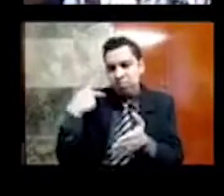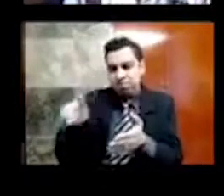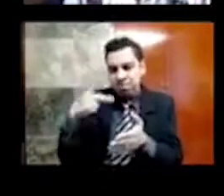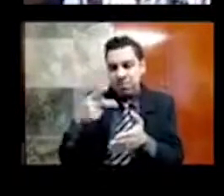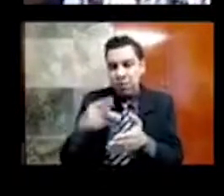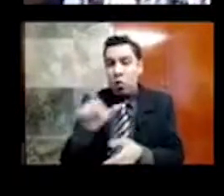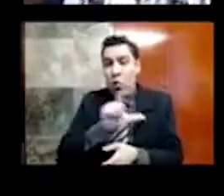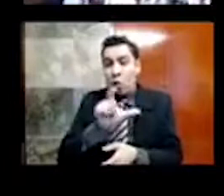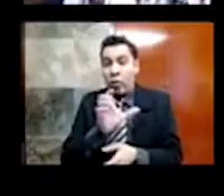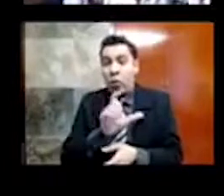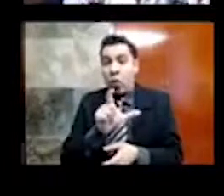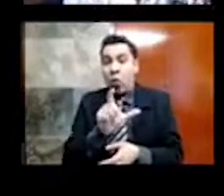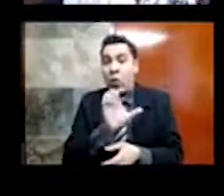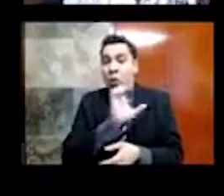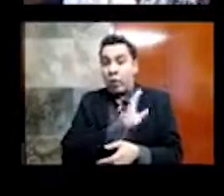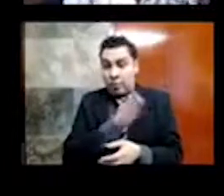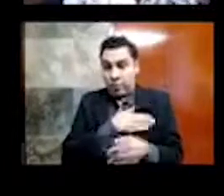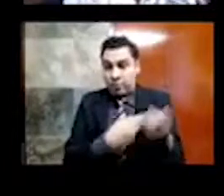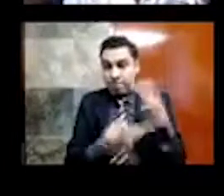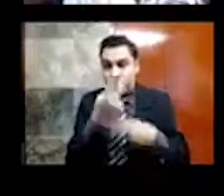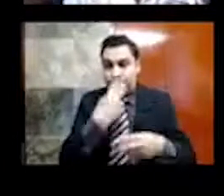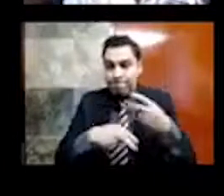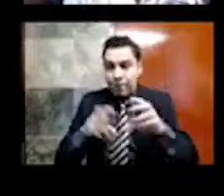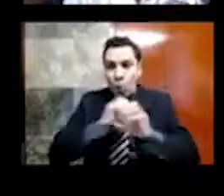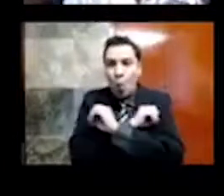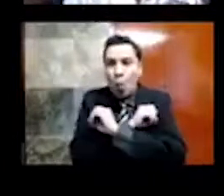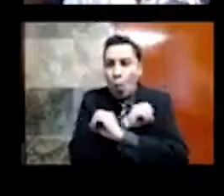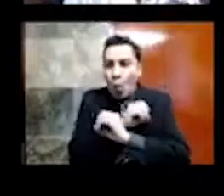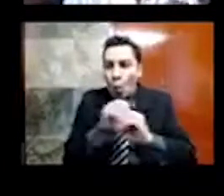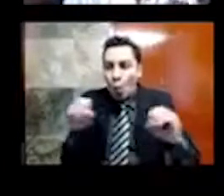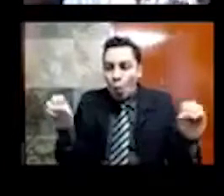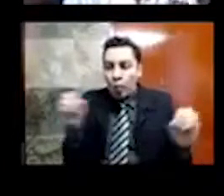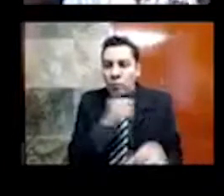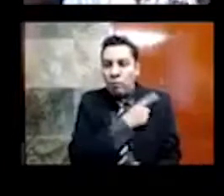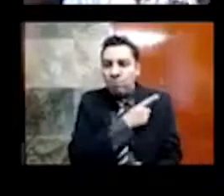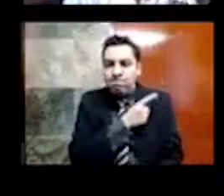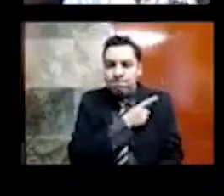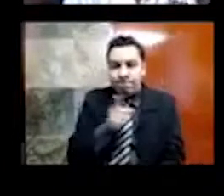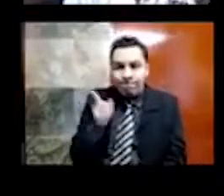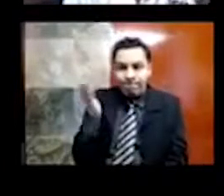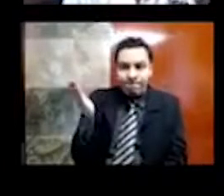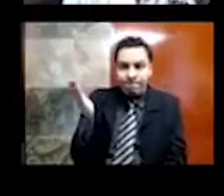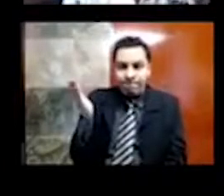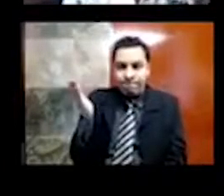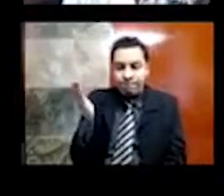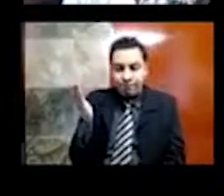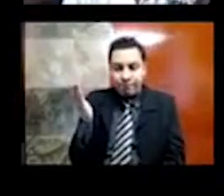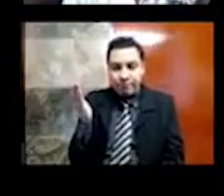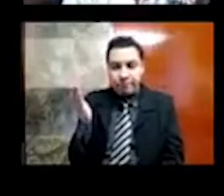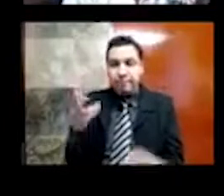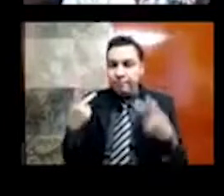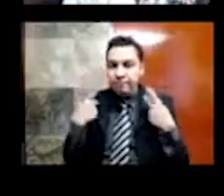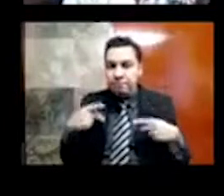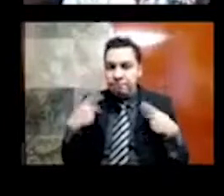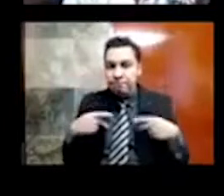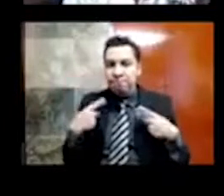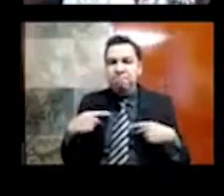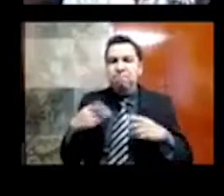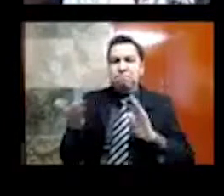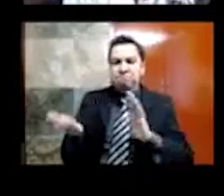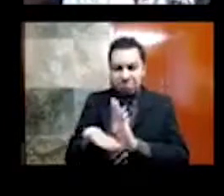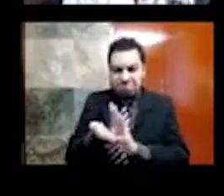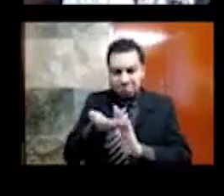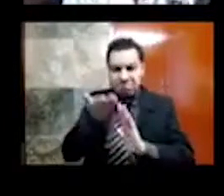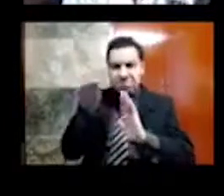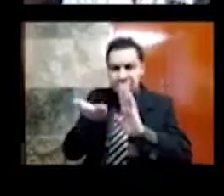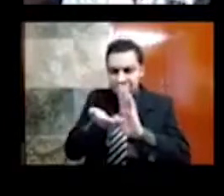esto estaba abandonado, pero cuando la gente platicó a los frailes, construyeron la iglesia en la